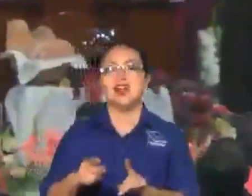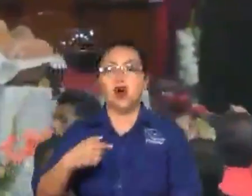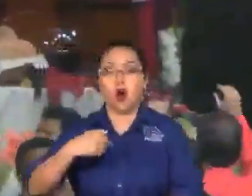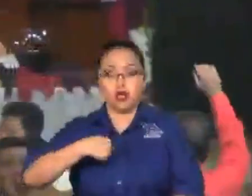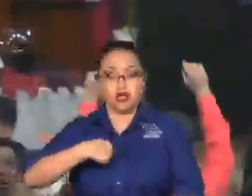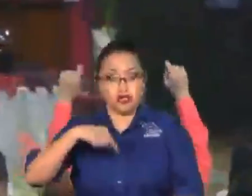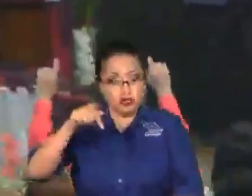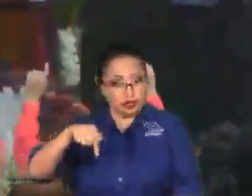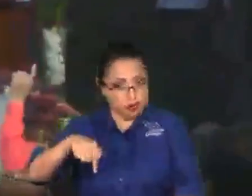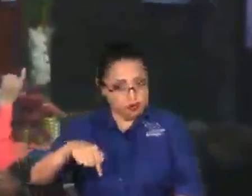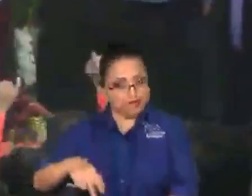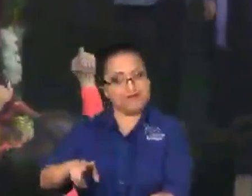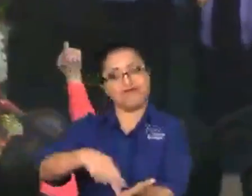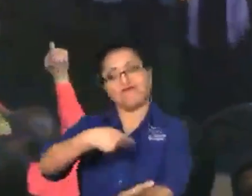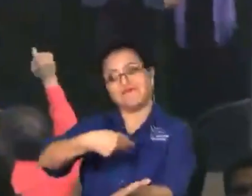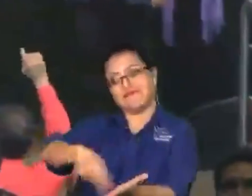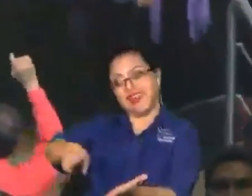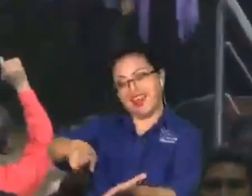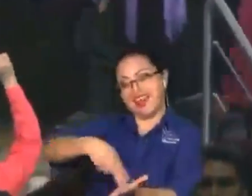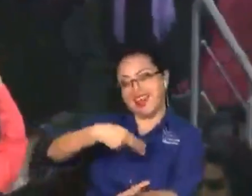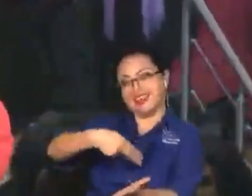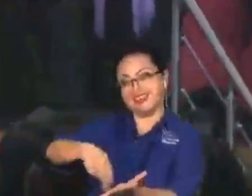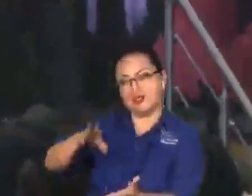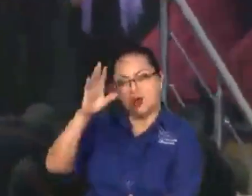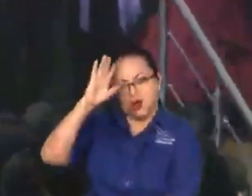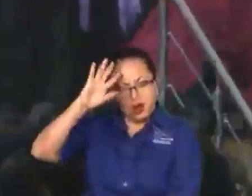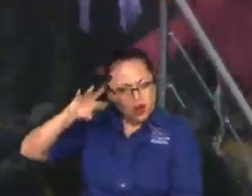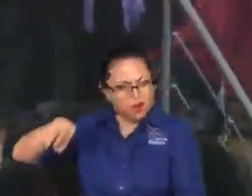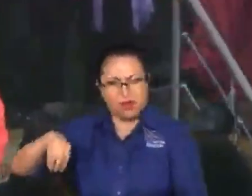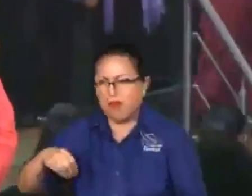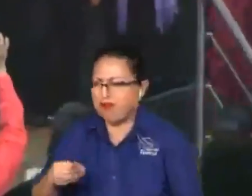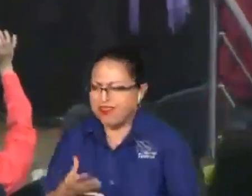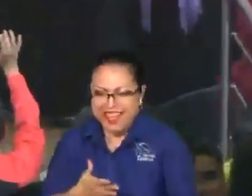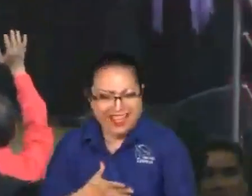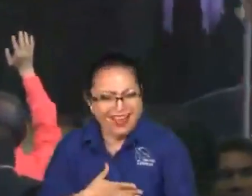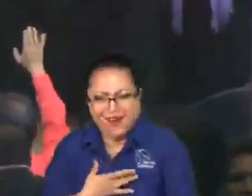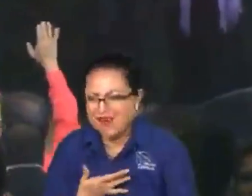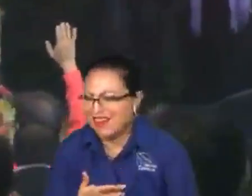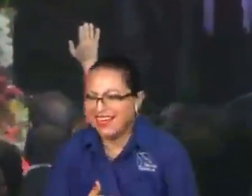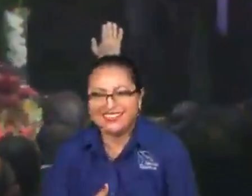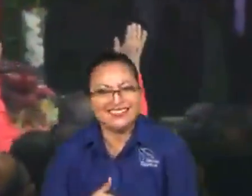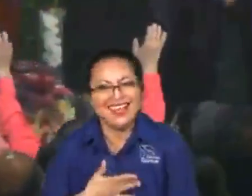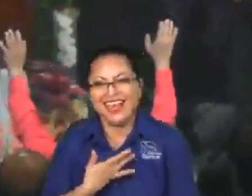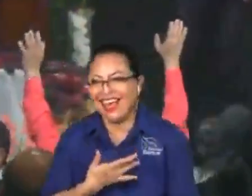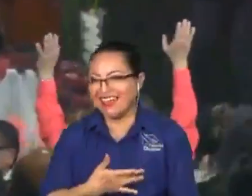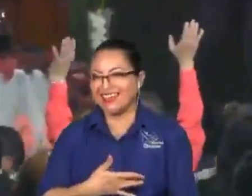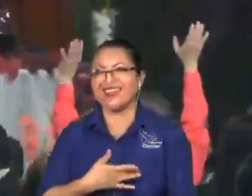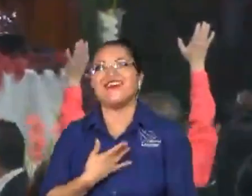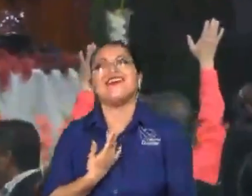Y hoy me encuentro en curros, porque